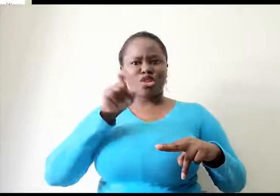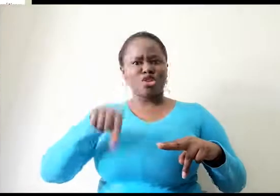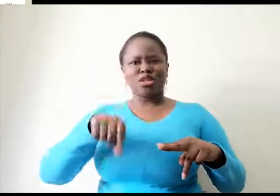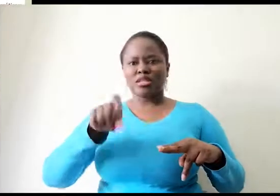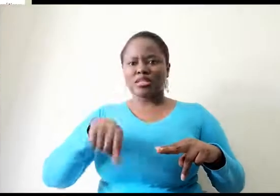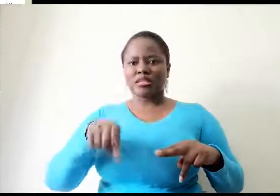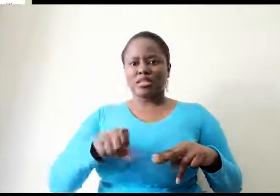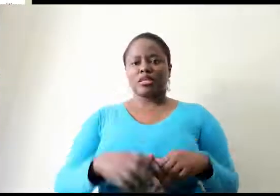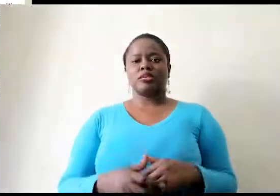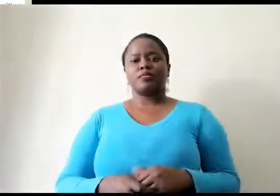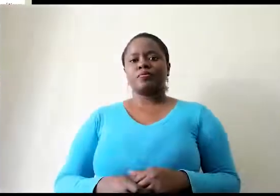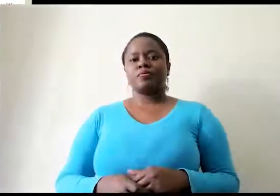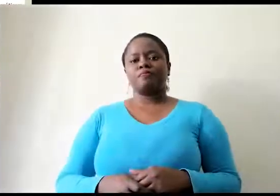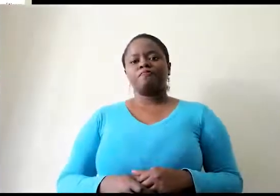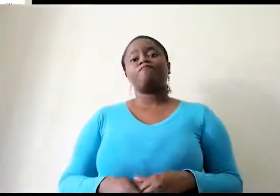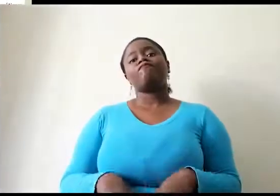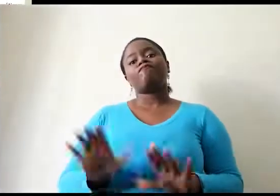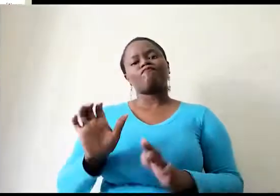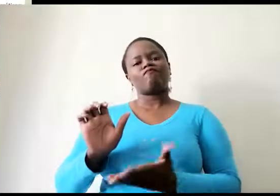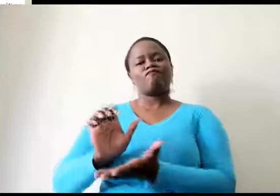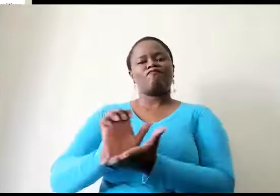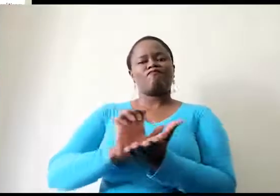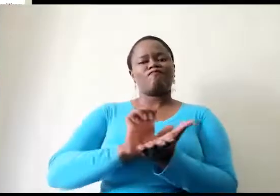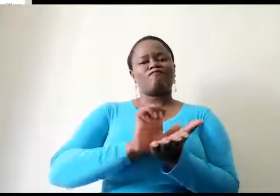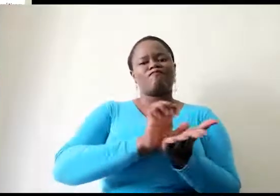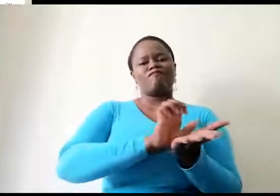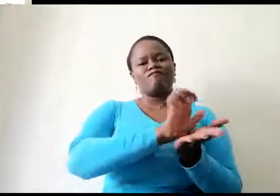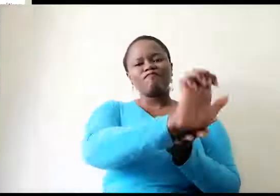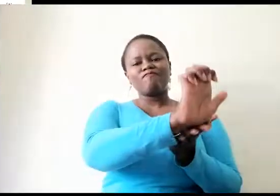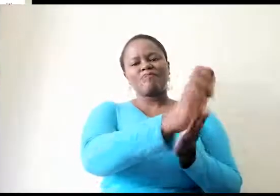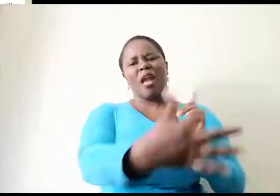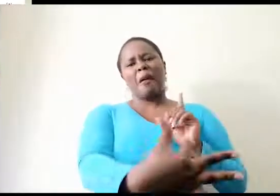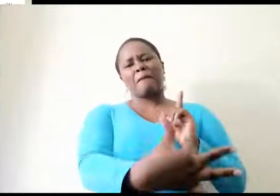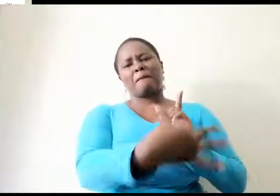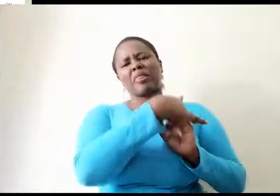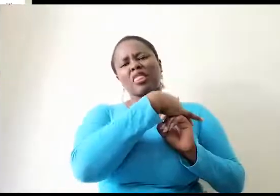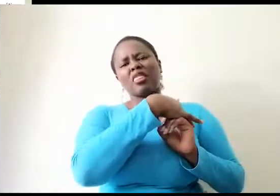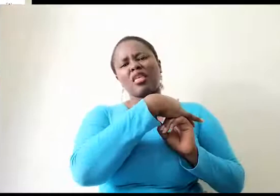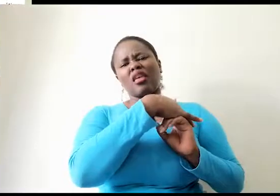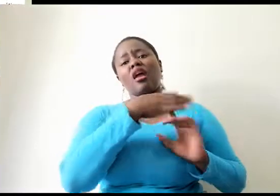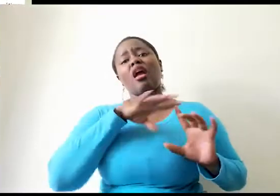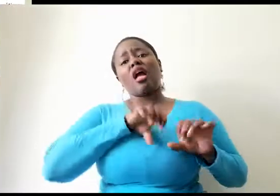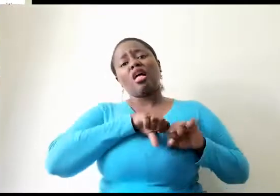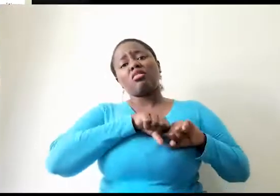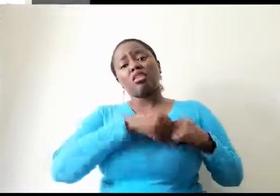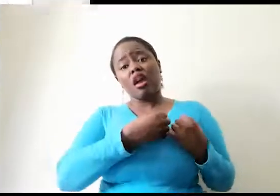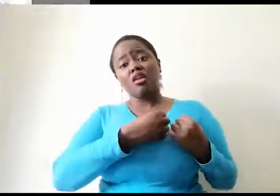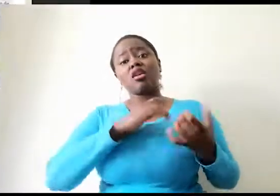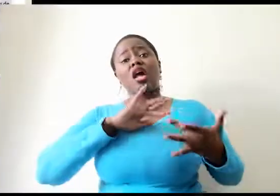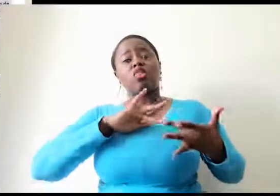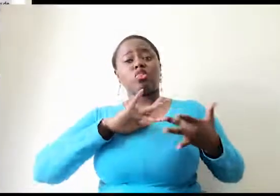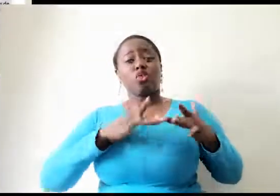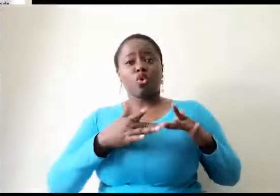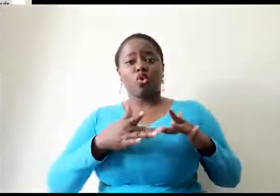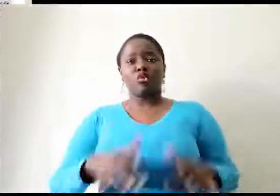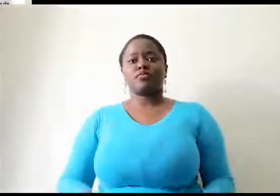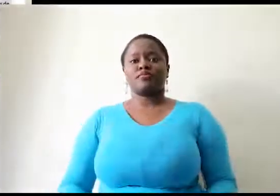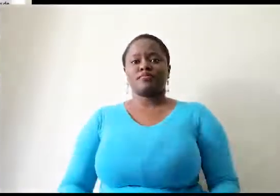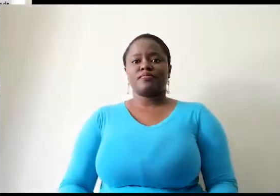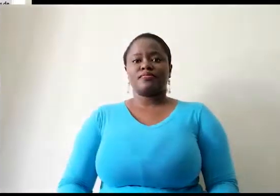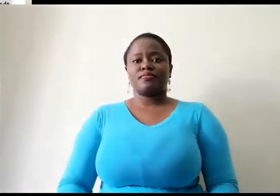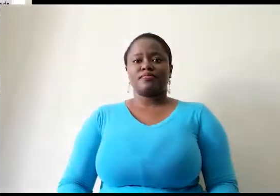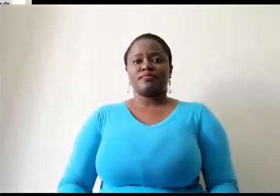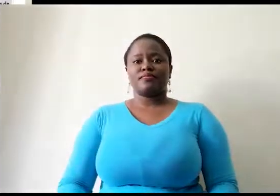ni necesarios. Estos hay que rechazarlos completamente, pues producen dolor. Entonces